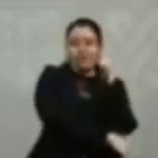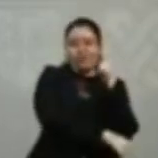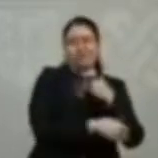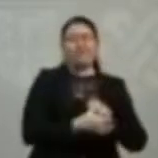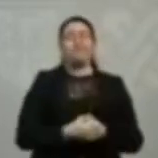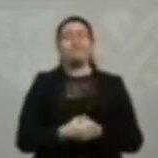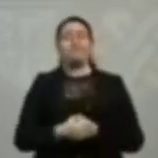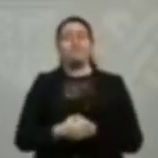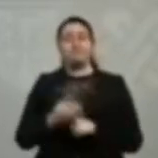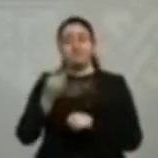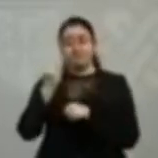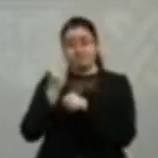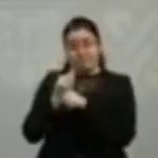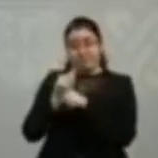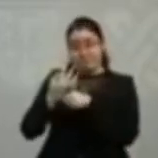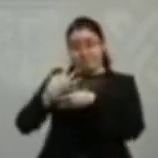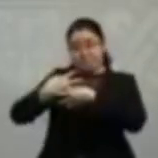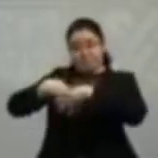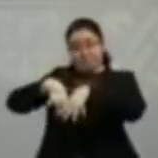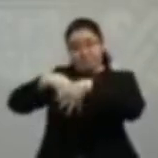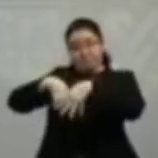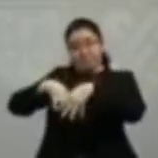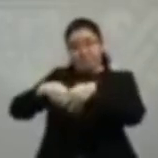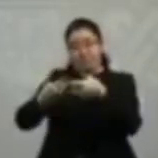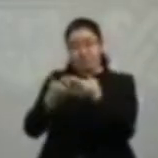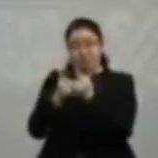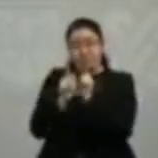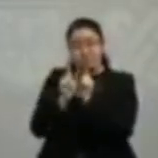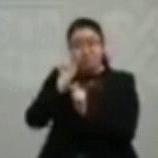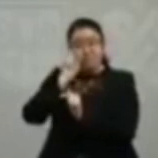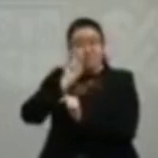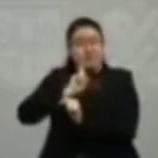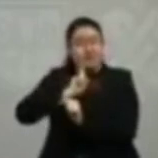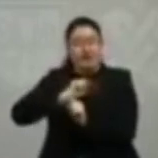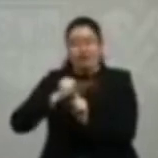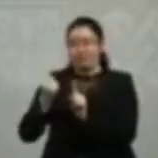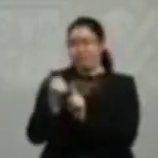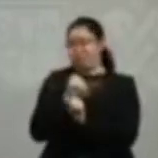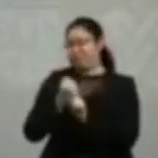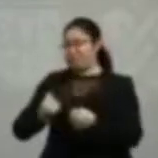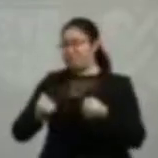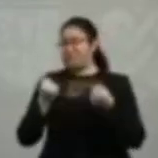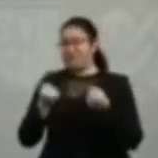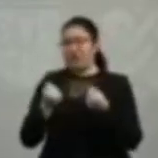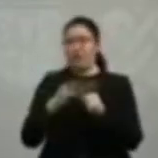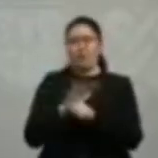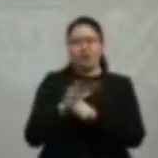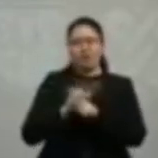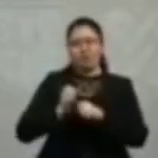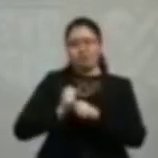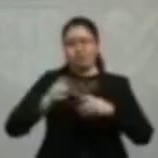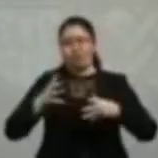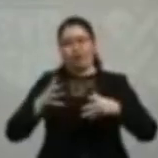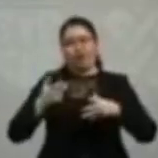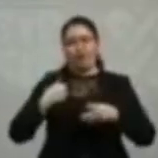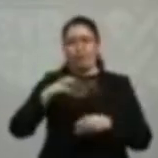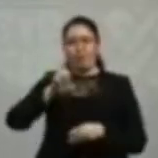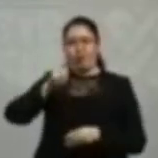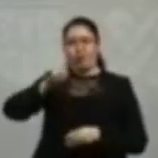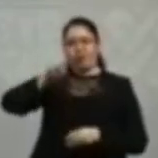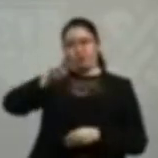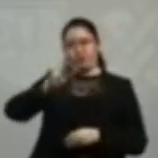esta movilización venía un grupo de mujeres muy violentas, con bombas molotov,